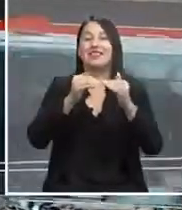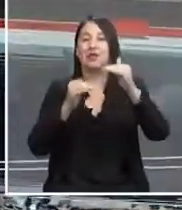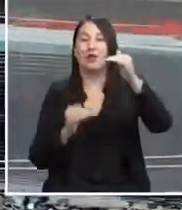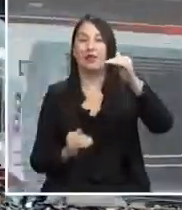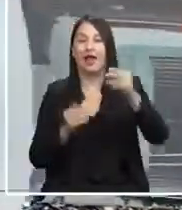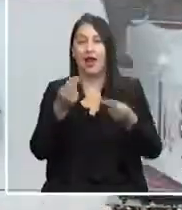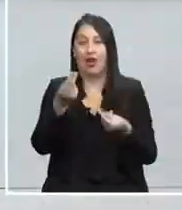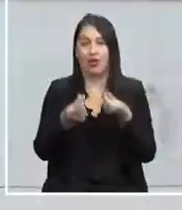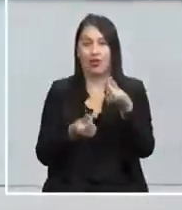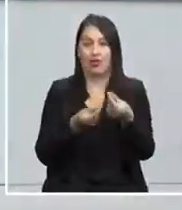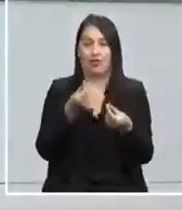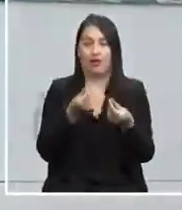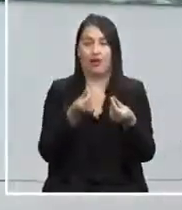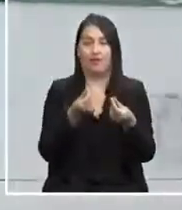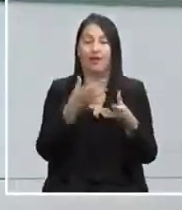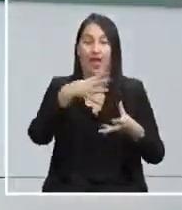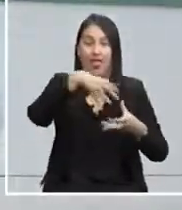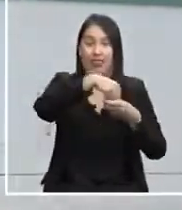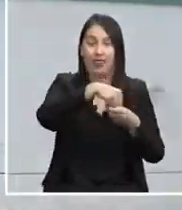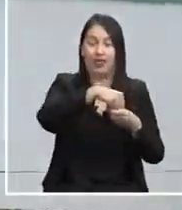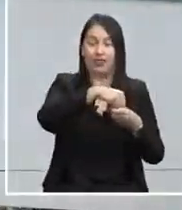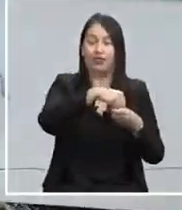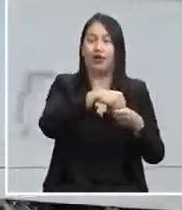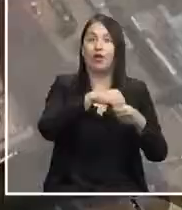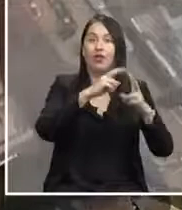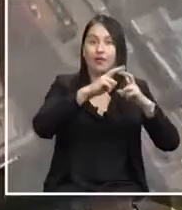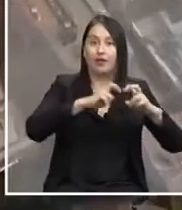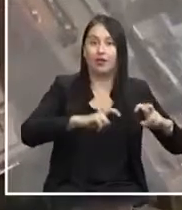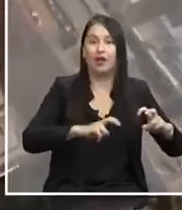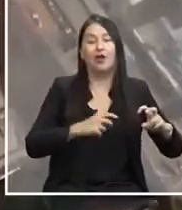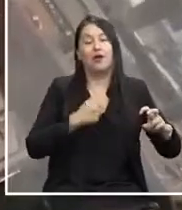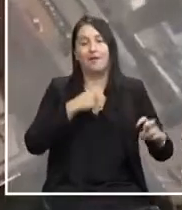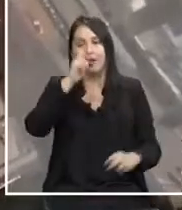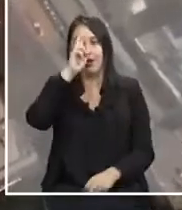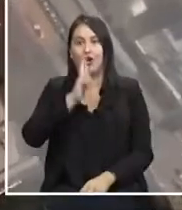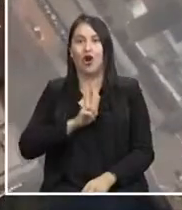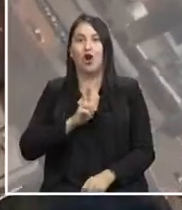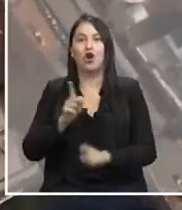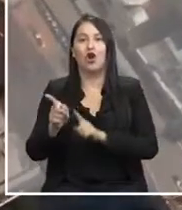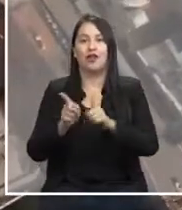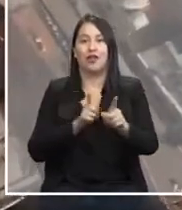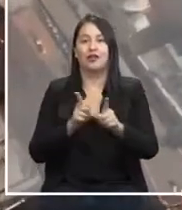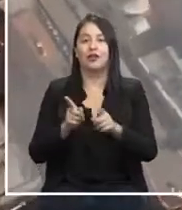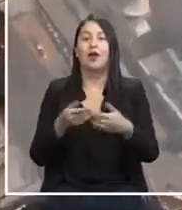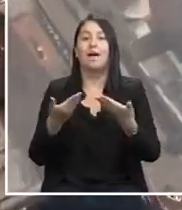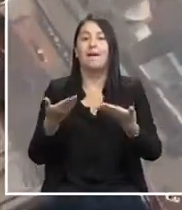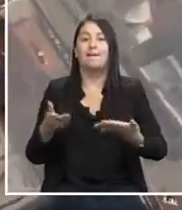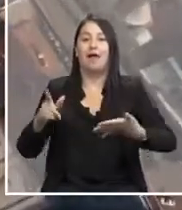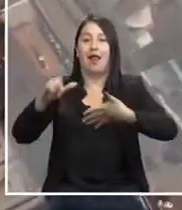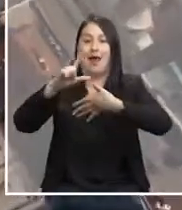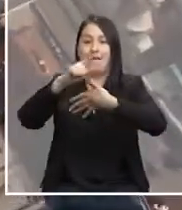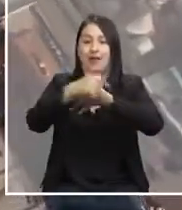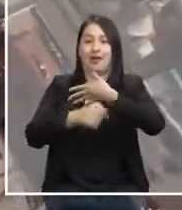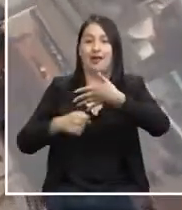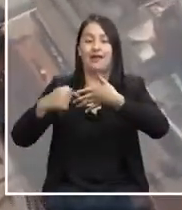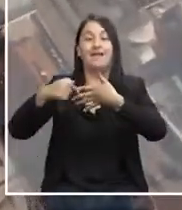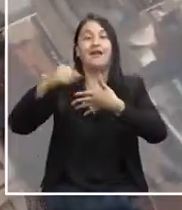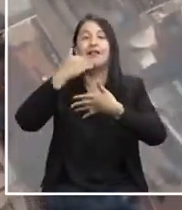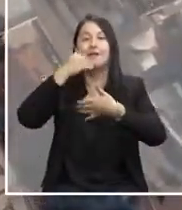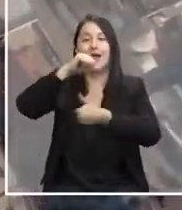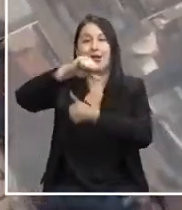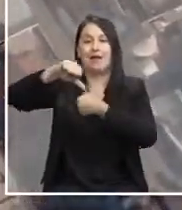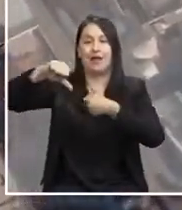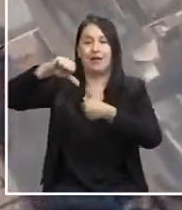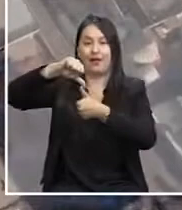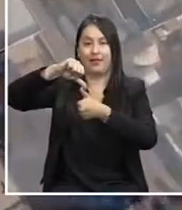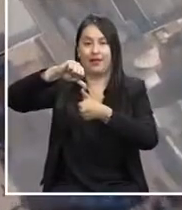academia, pero también en mi rol como coordinador para América Latina y el Caribe en la base de datos de World